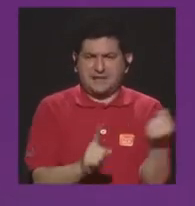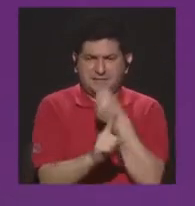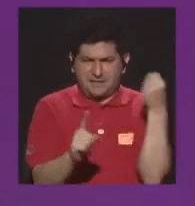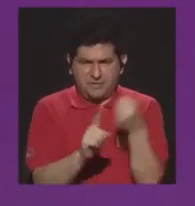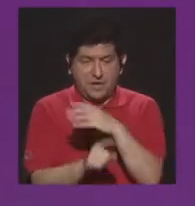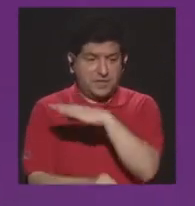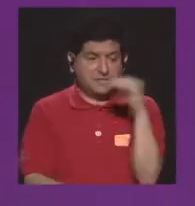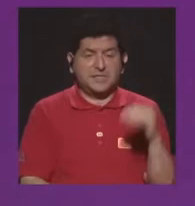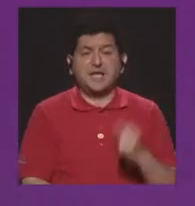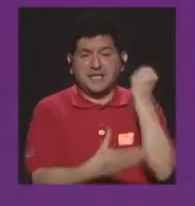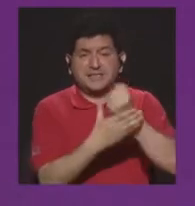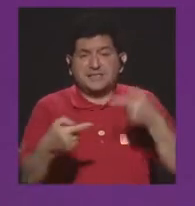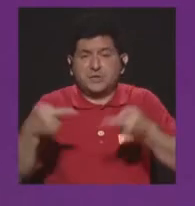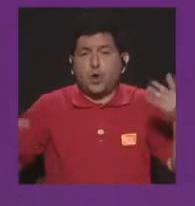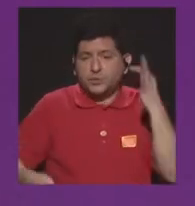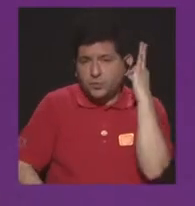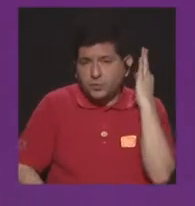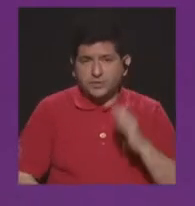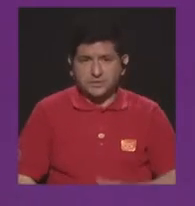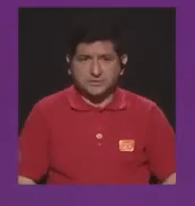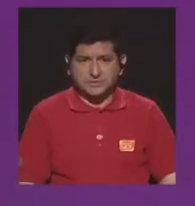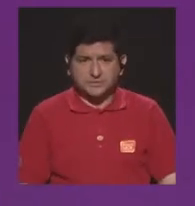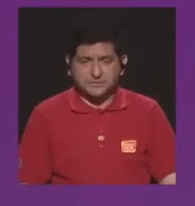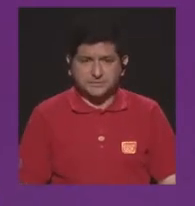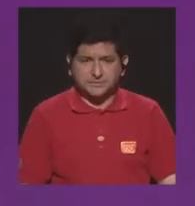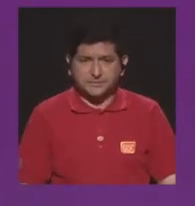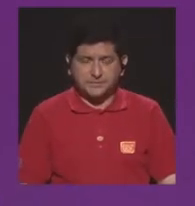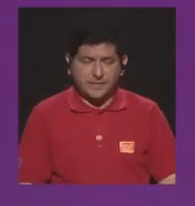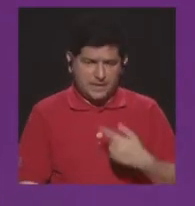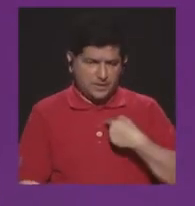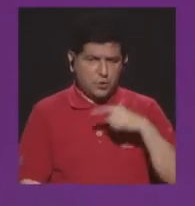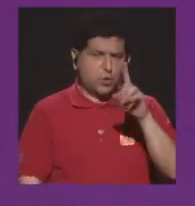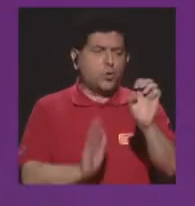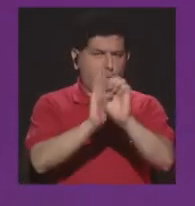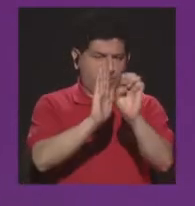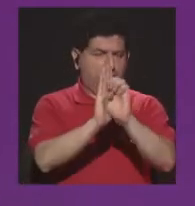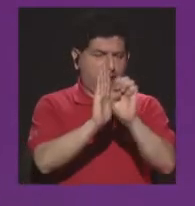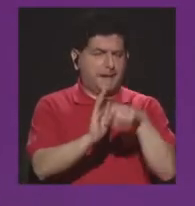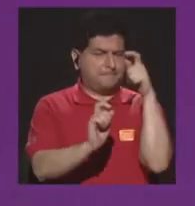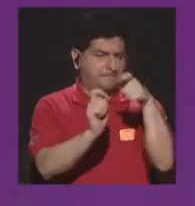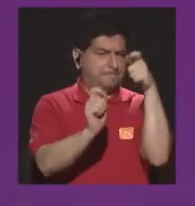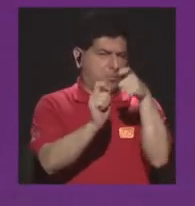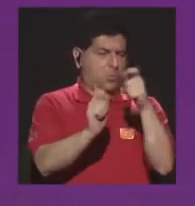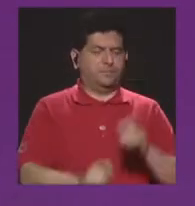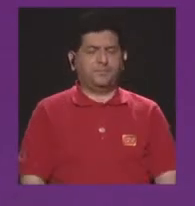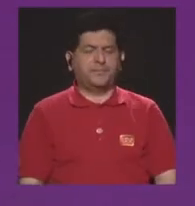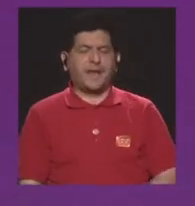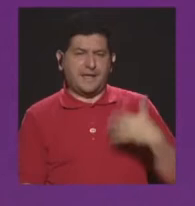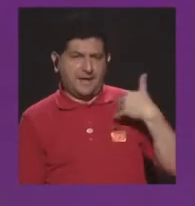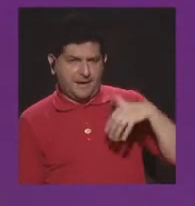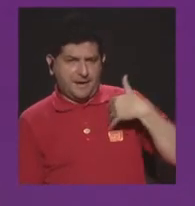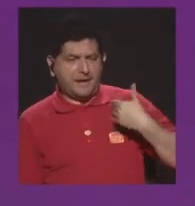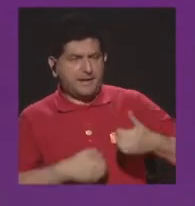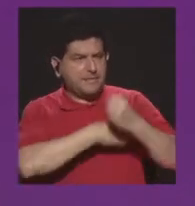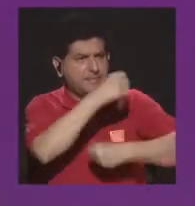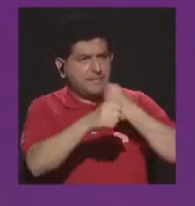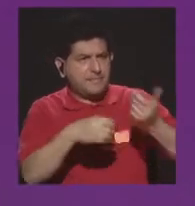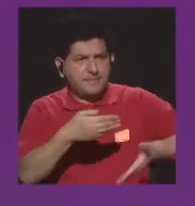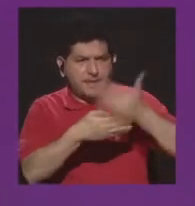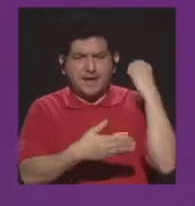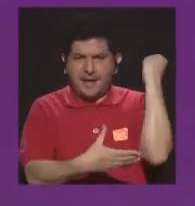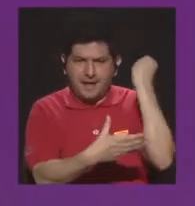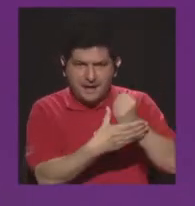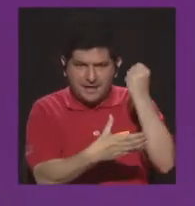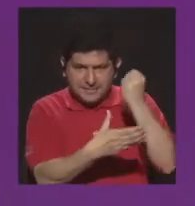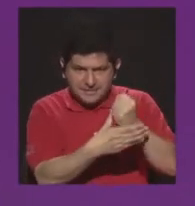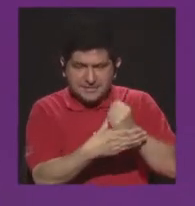extremo con los feminicidios? Te voy a dar un ejemplo como muy concreto. En Argentina hace unos años fue